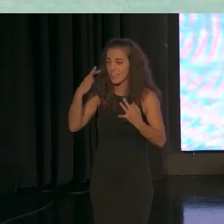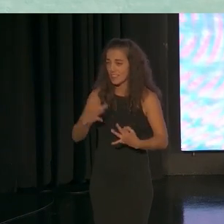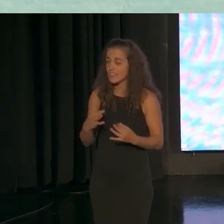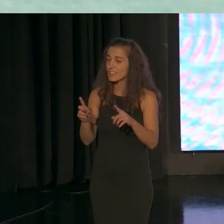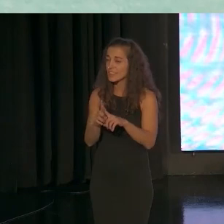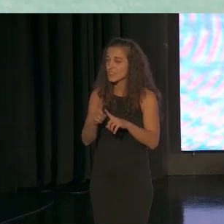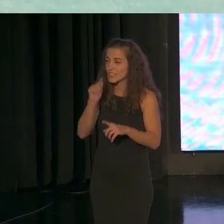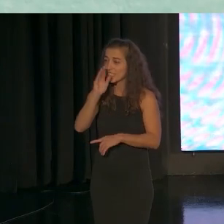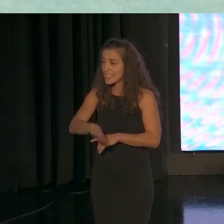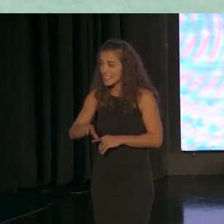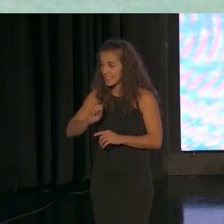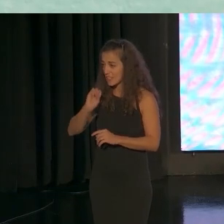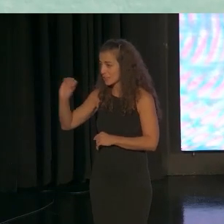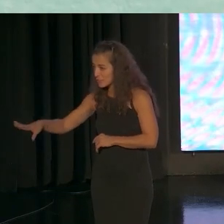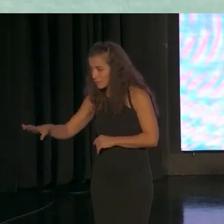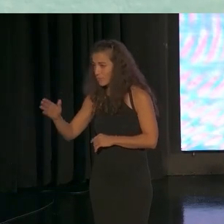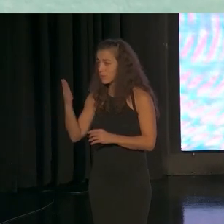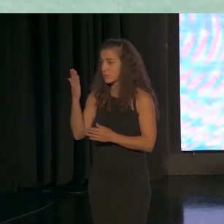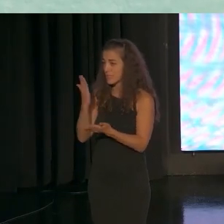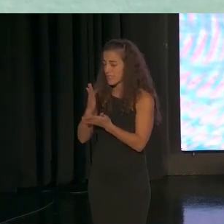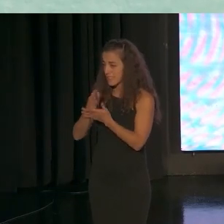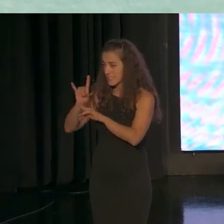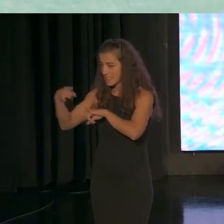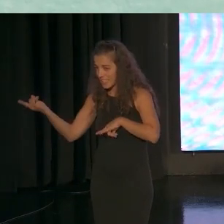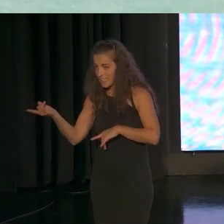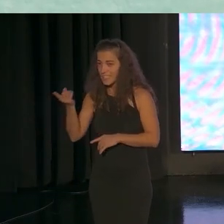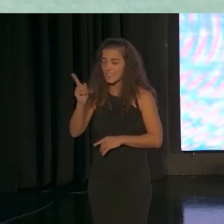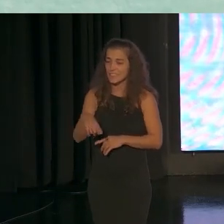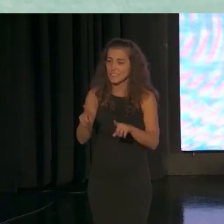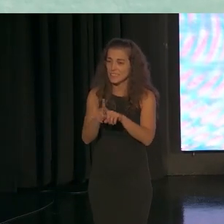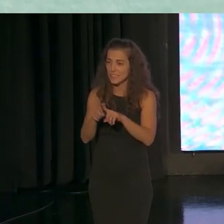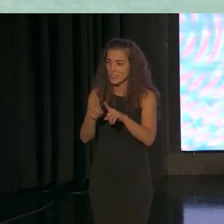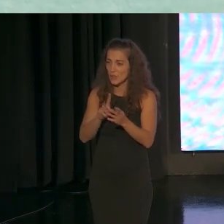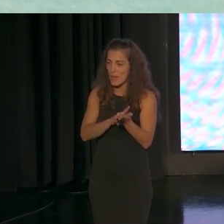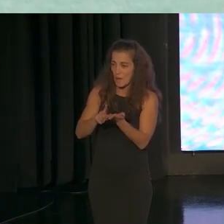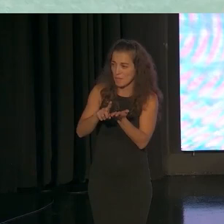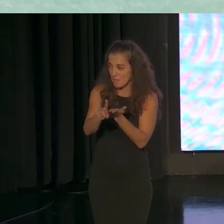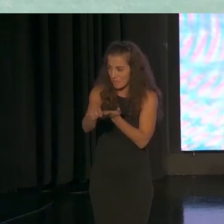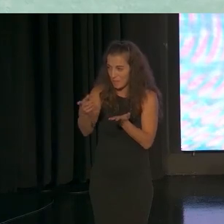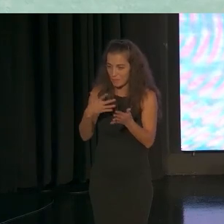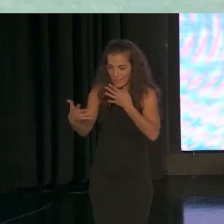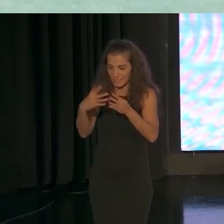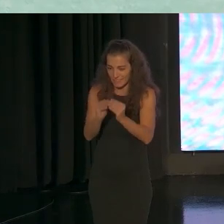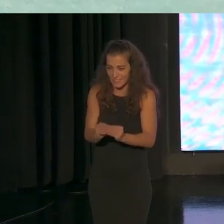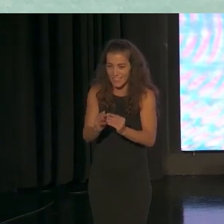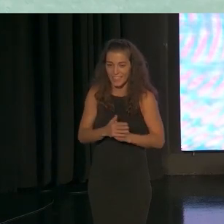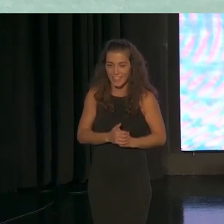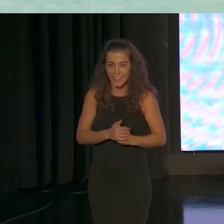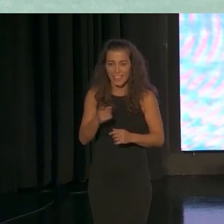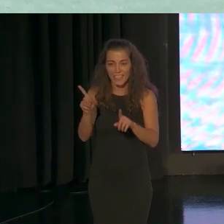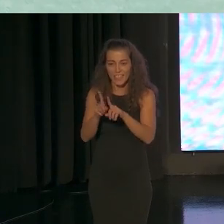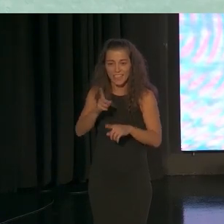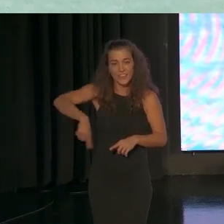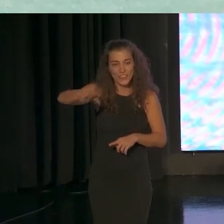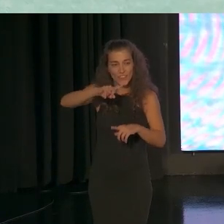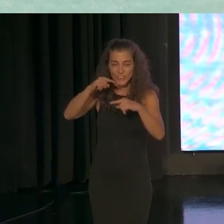a los niños extraescolares hasta nos hacen un piaf y un y un ecomapa sonreís porque